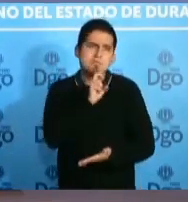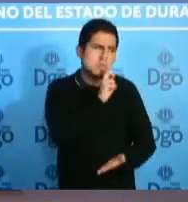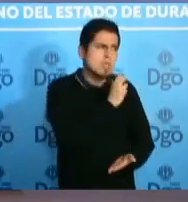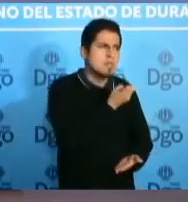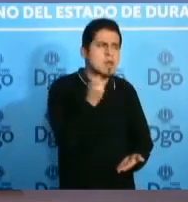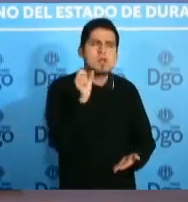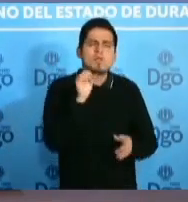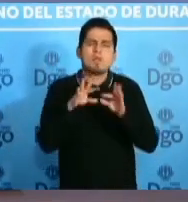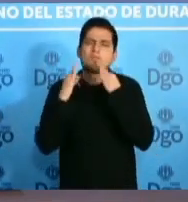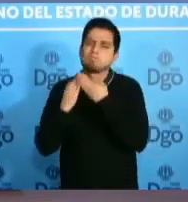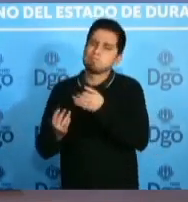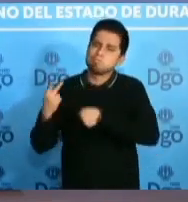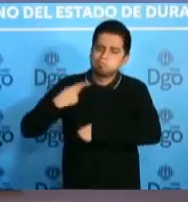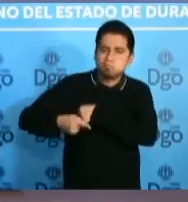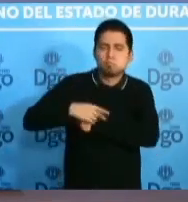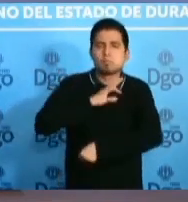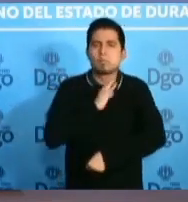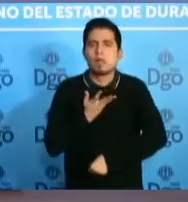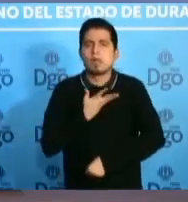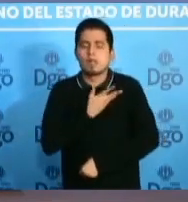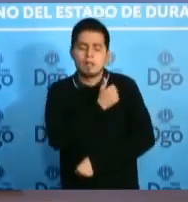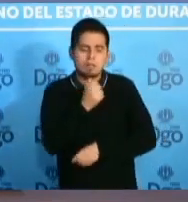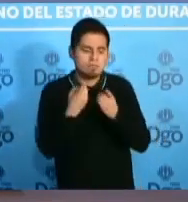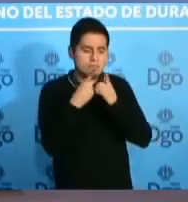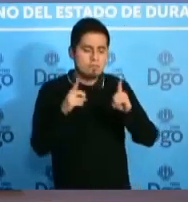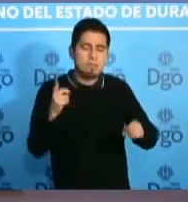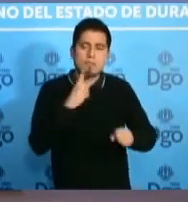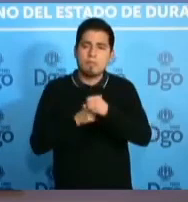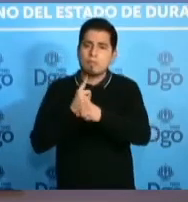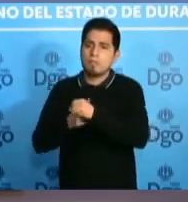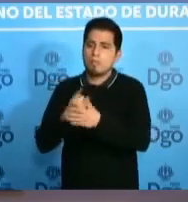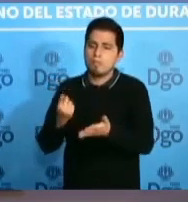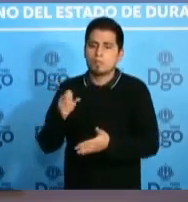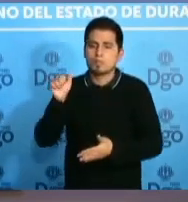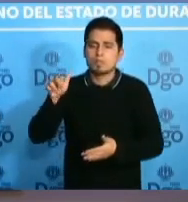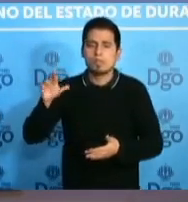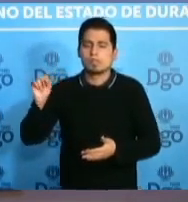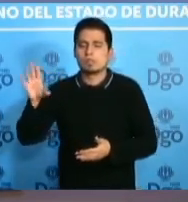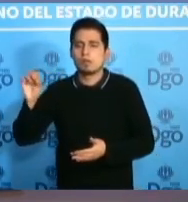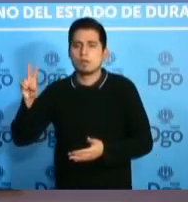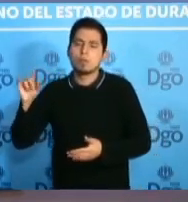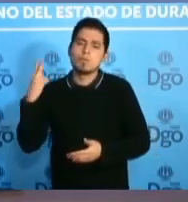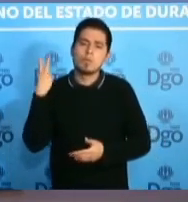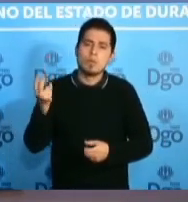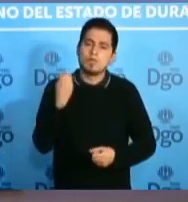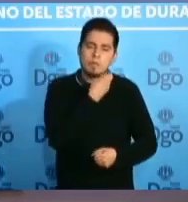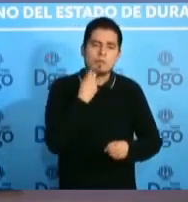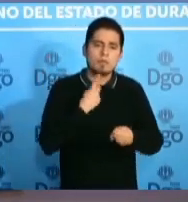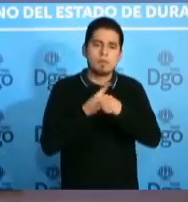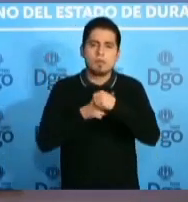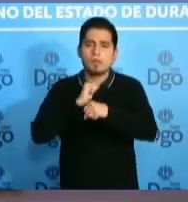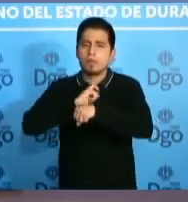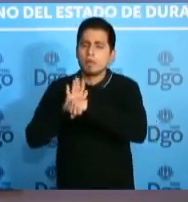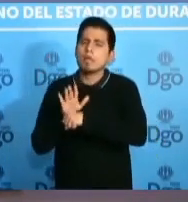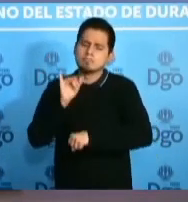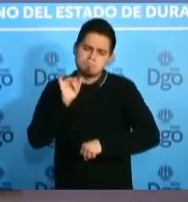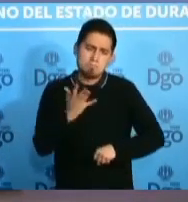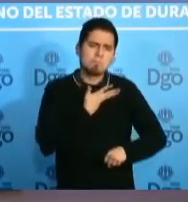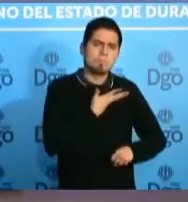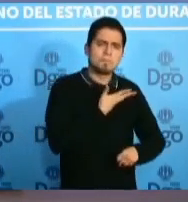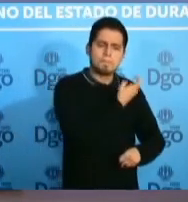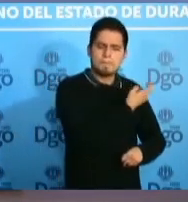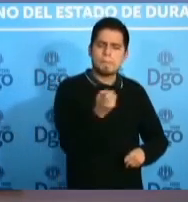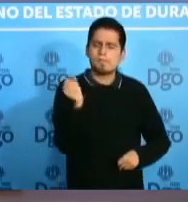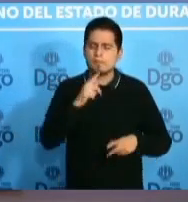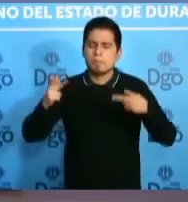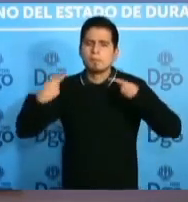riesgo para el desarrollo de la infección por sars top 2 la infección por kobe 19 si hay entre las personas